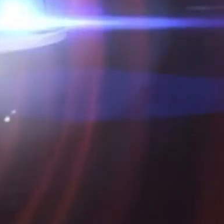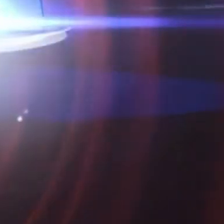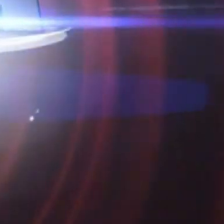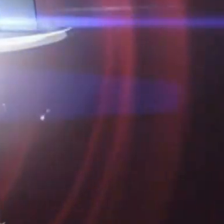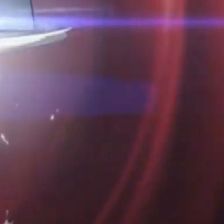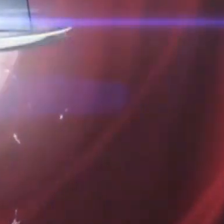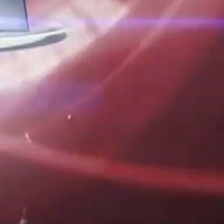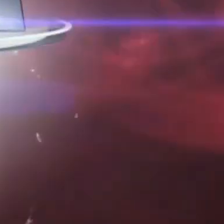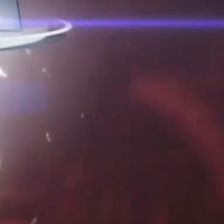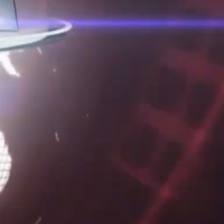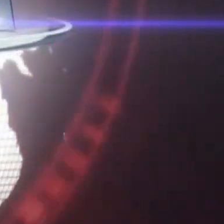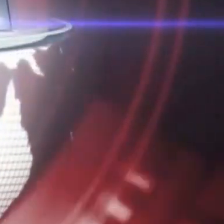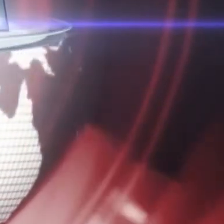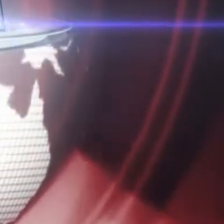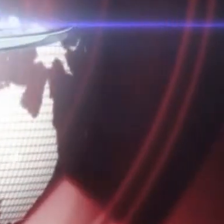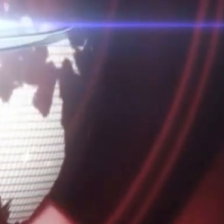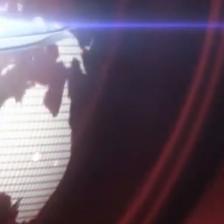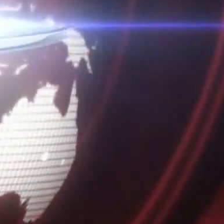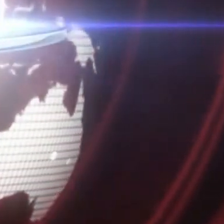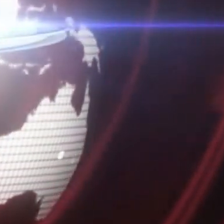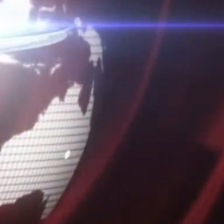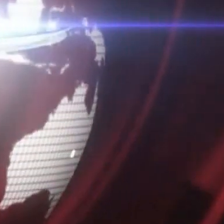está pasando ahora.